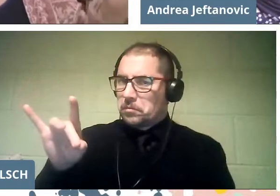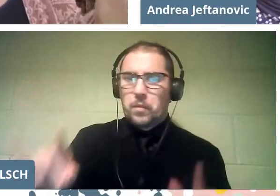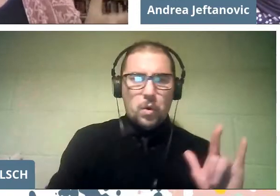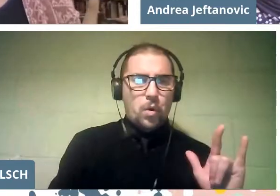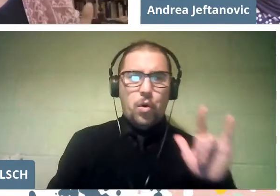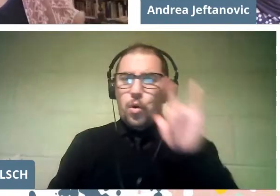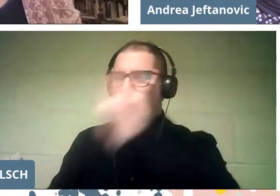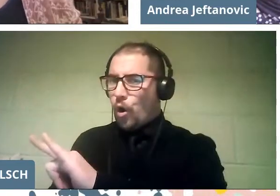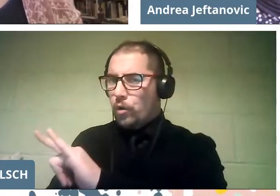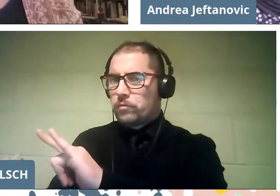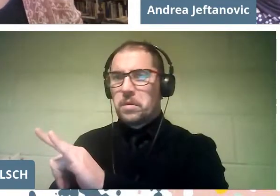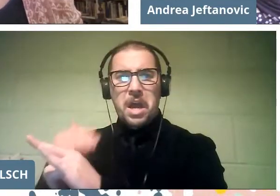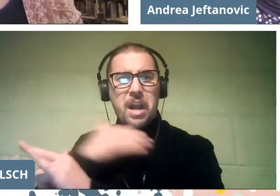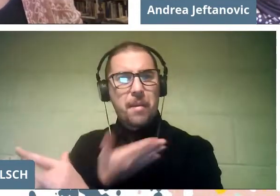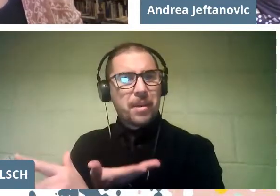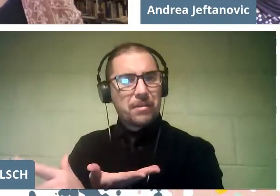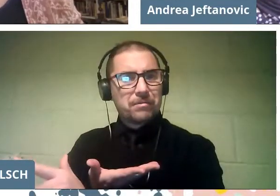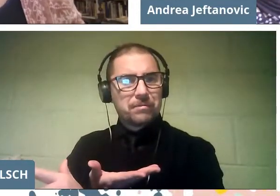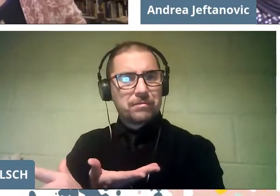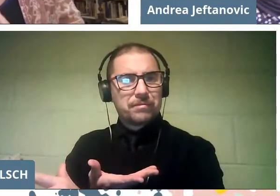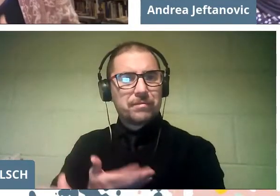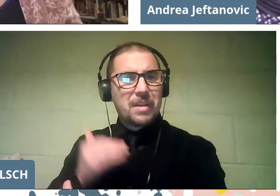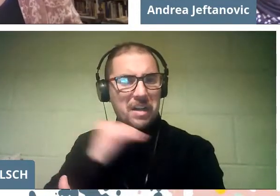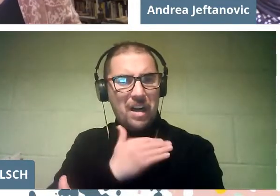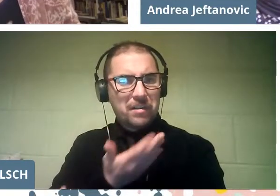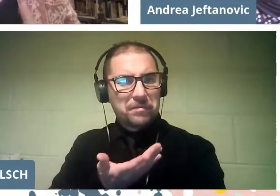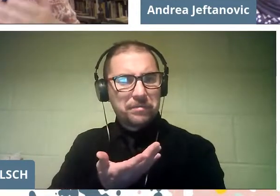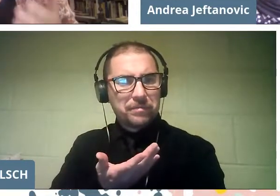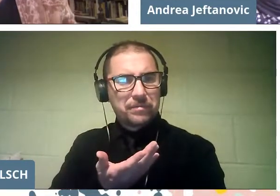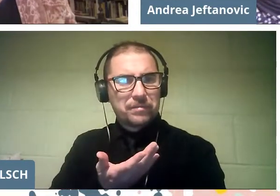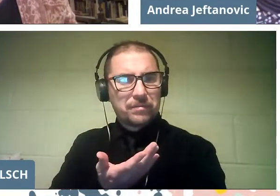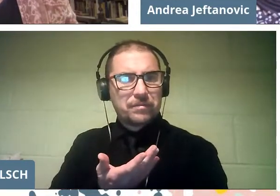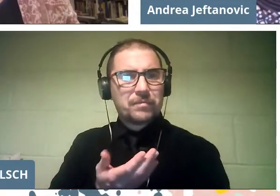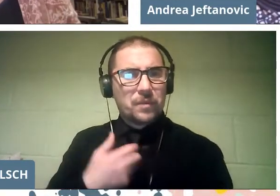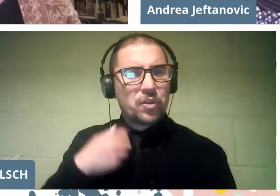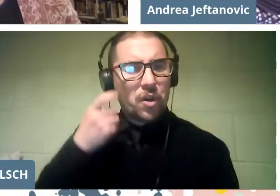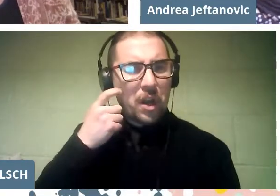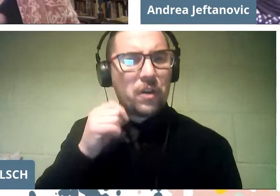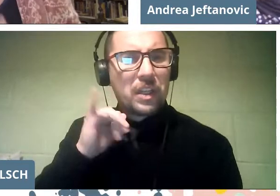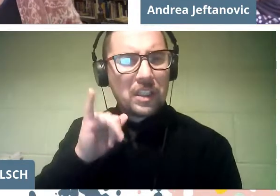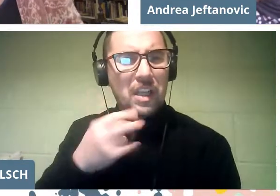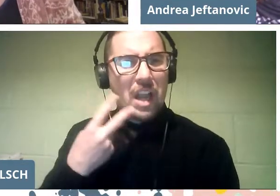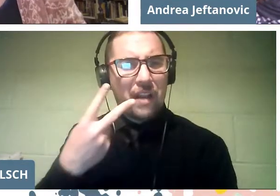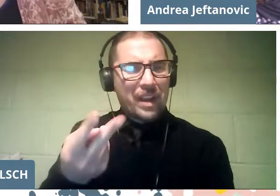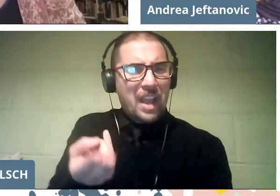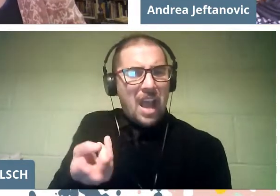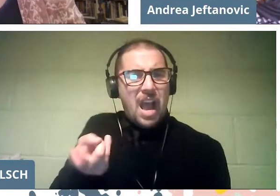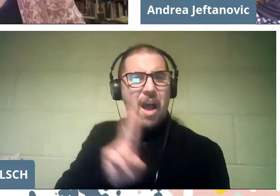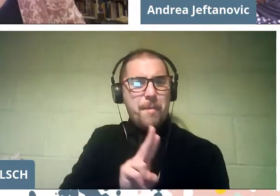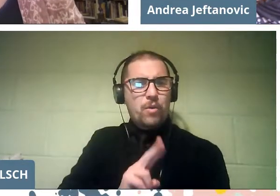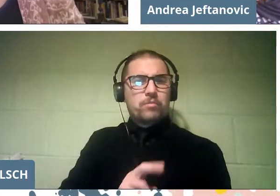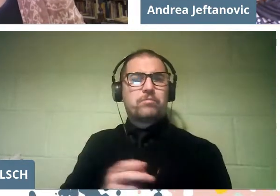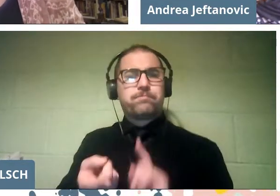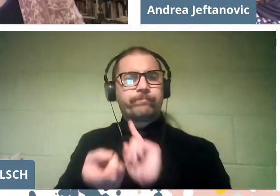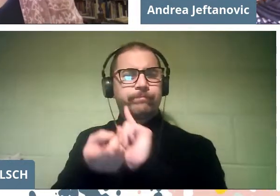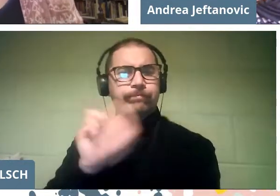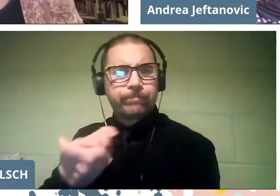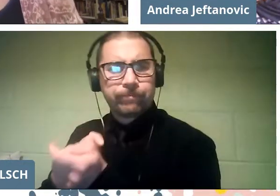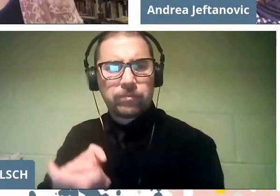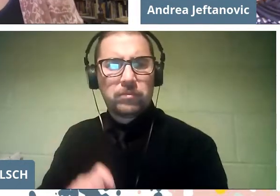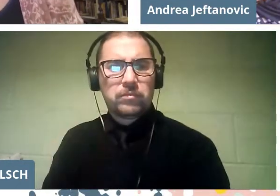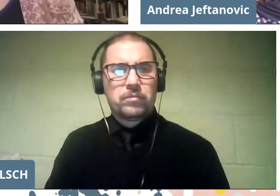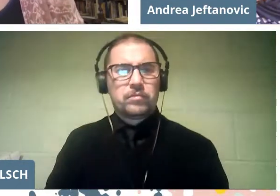¡pum!, y estás en otro lado del planeta. Entonces, es efectivo lo que tú mencionas de viajar y